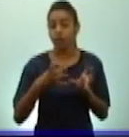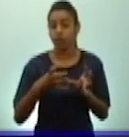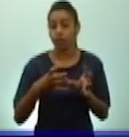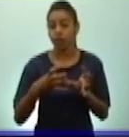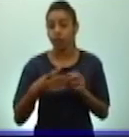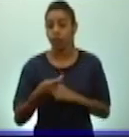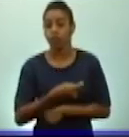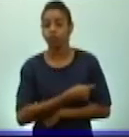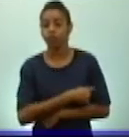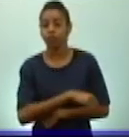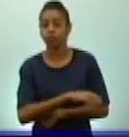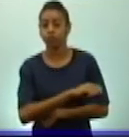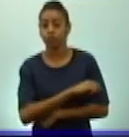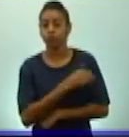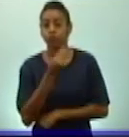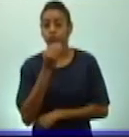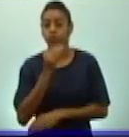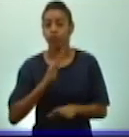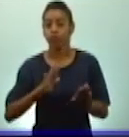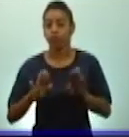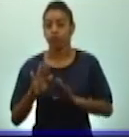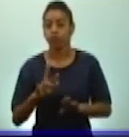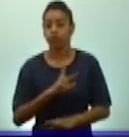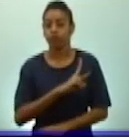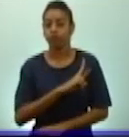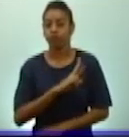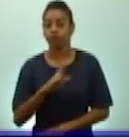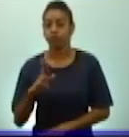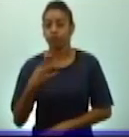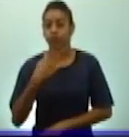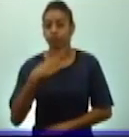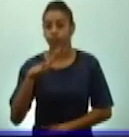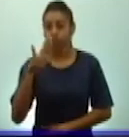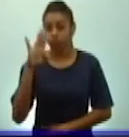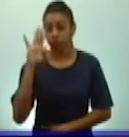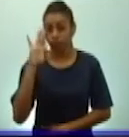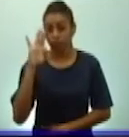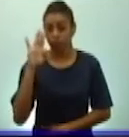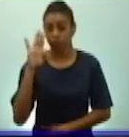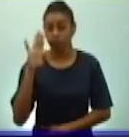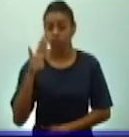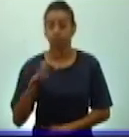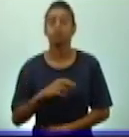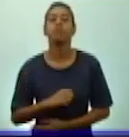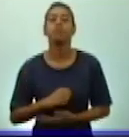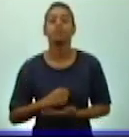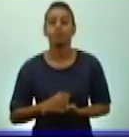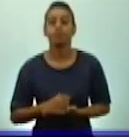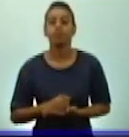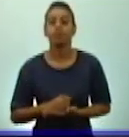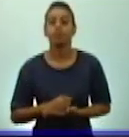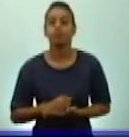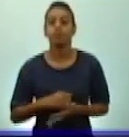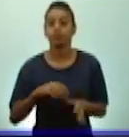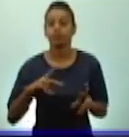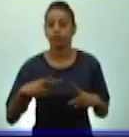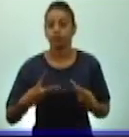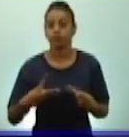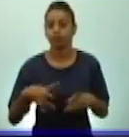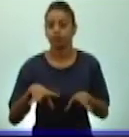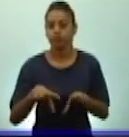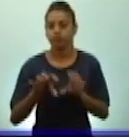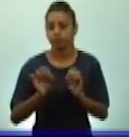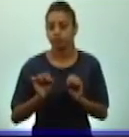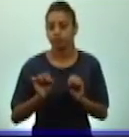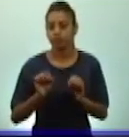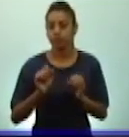pueblo pudo defender y demostró la defensa que hacía a la obra revolucionaria. Retomamos entonces